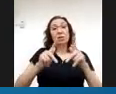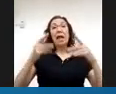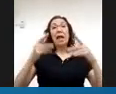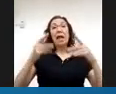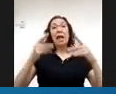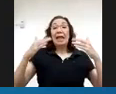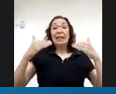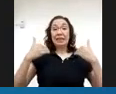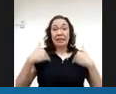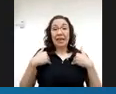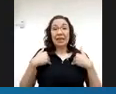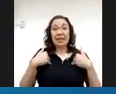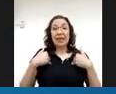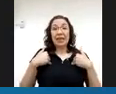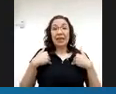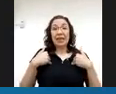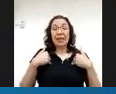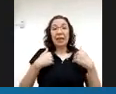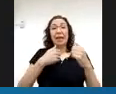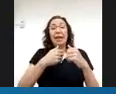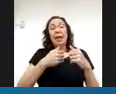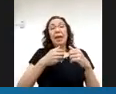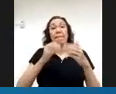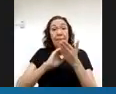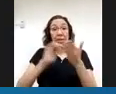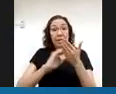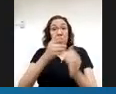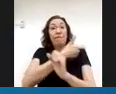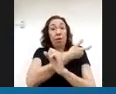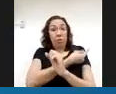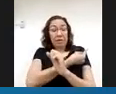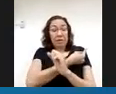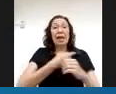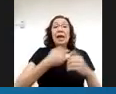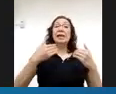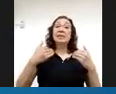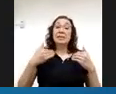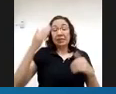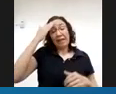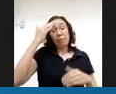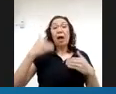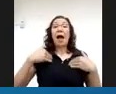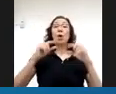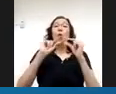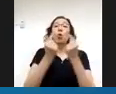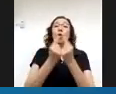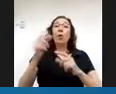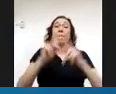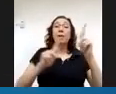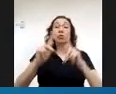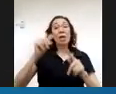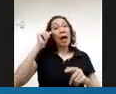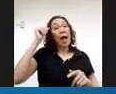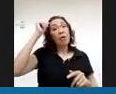tienen habilitada la colocación de su vacuna. Sabemos que hay un grupo de personas